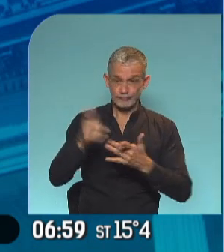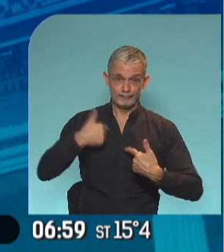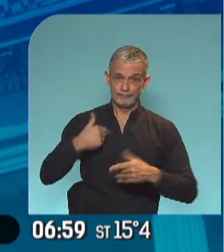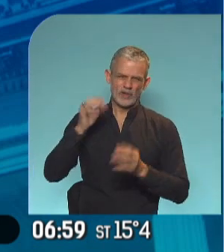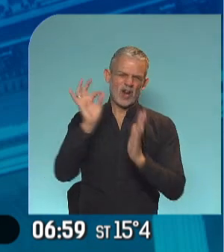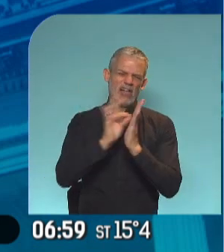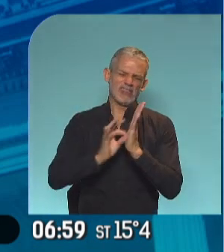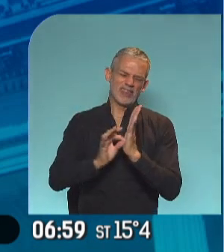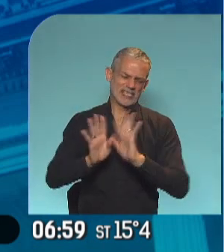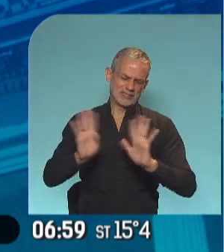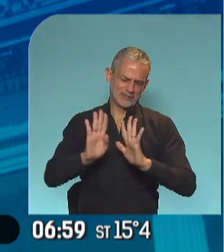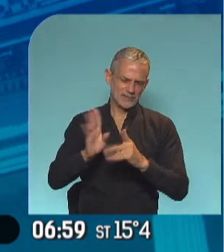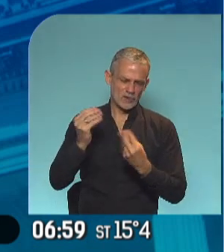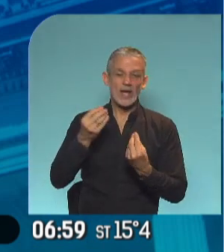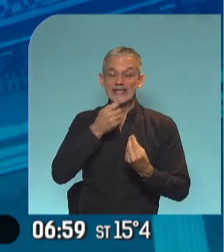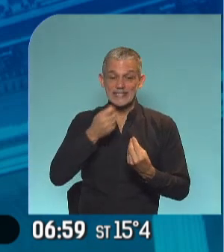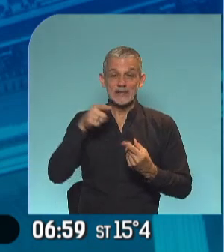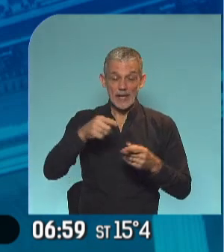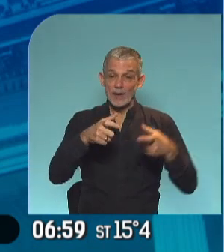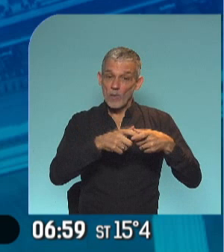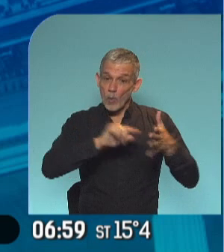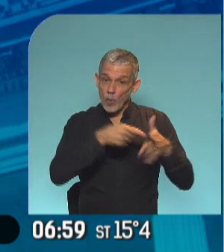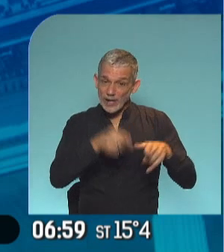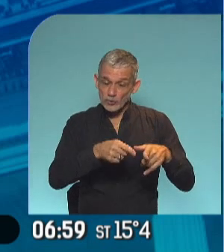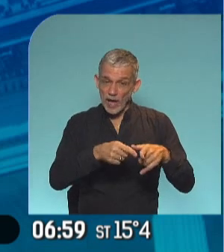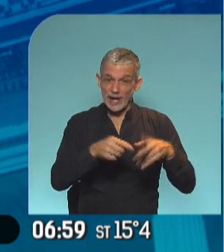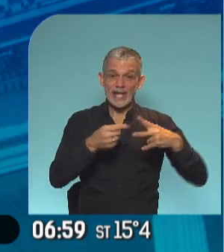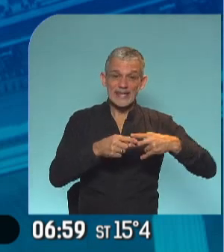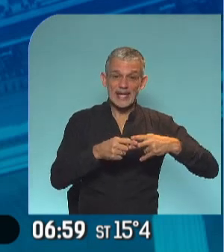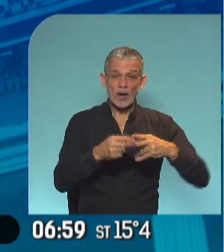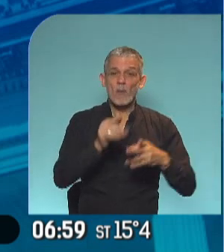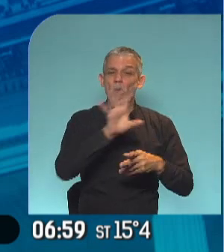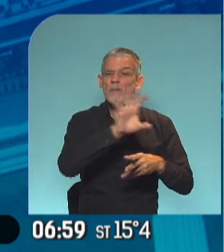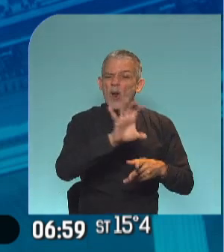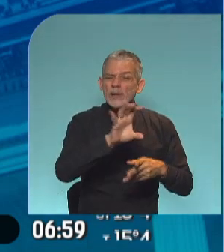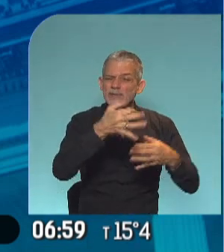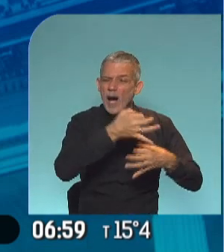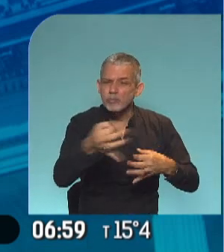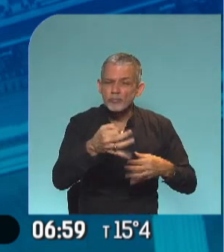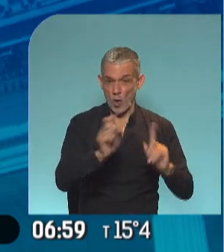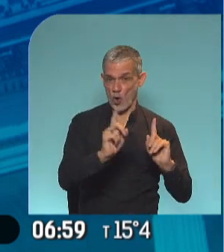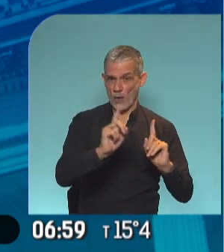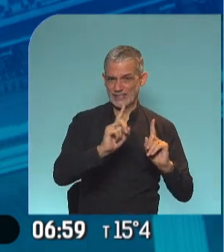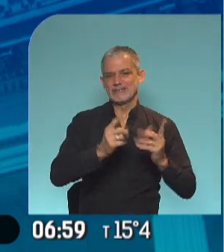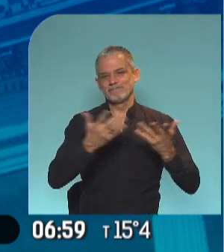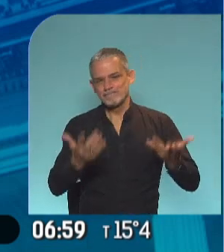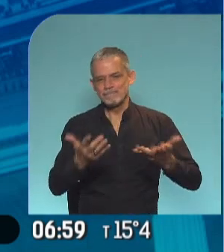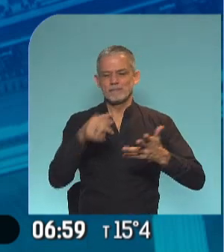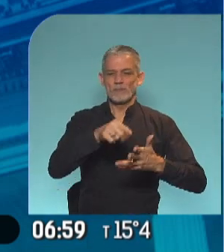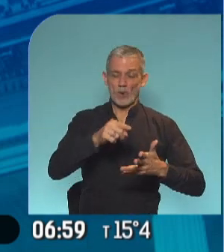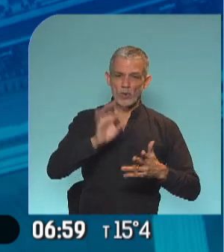entrar en detalles técnicos, que si bien la Cava no es técnicamente un Estado provincial, a los efectos de